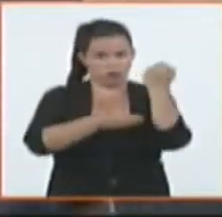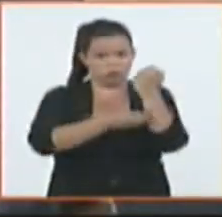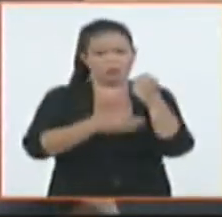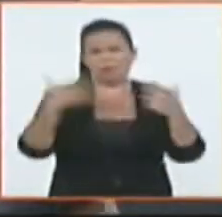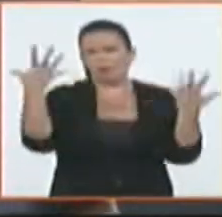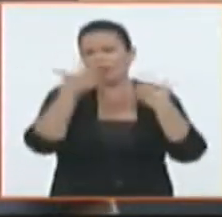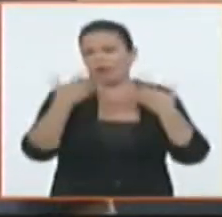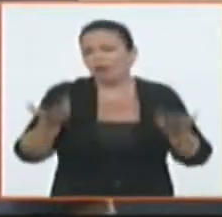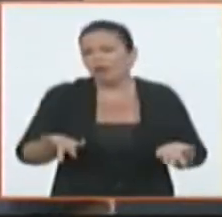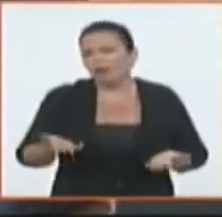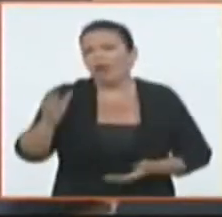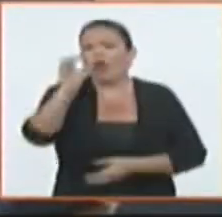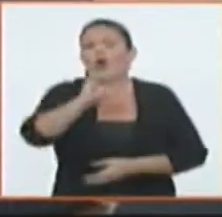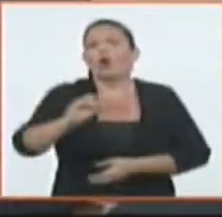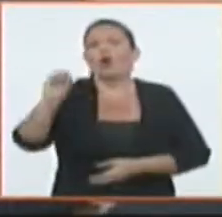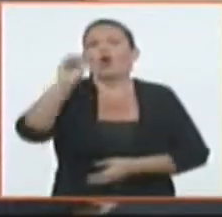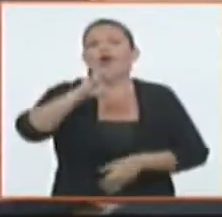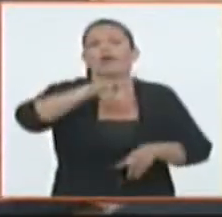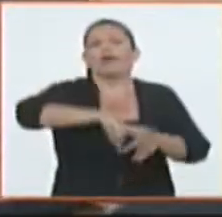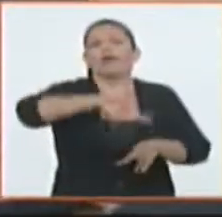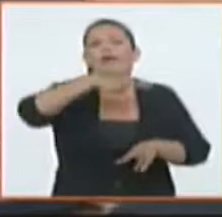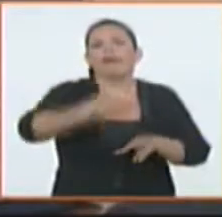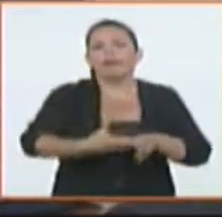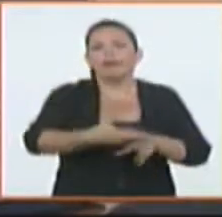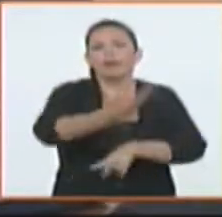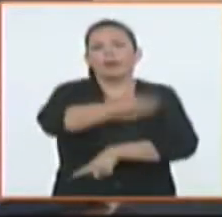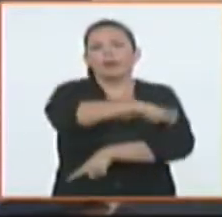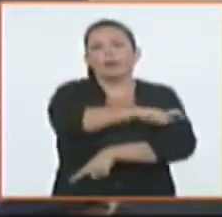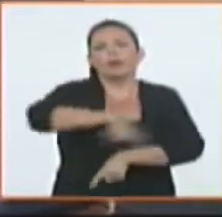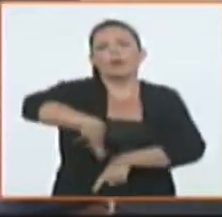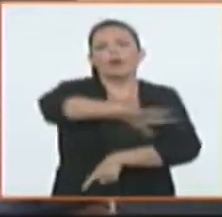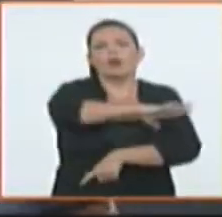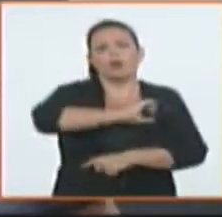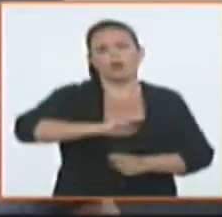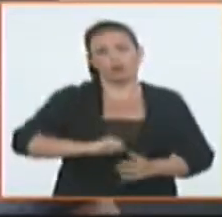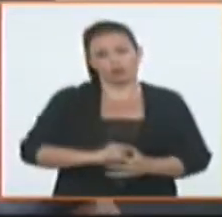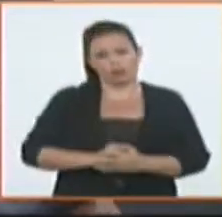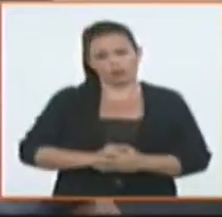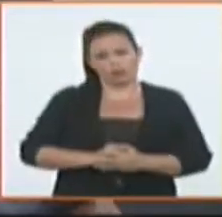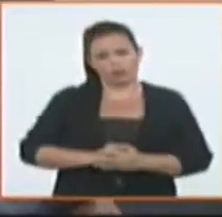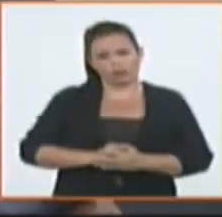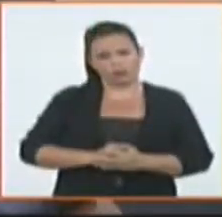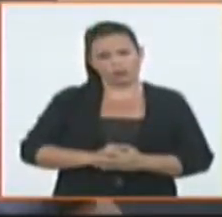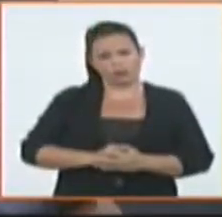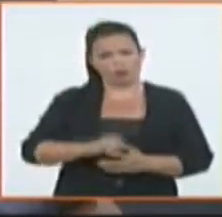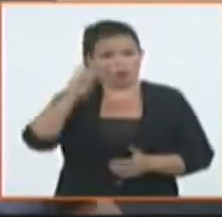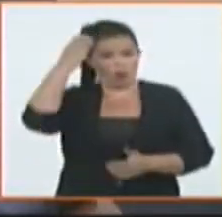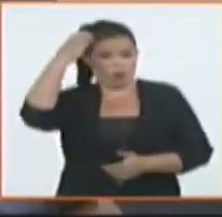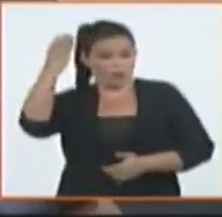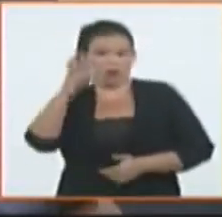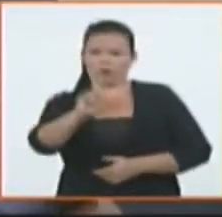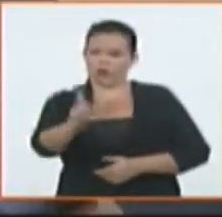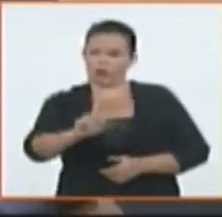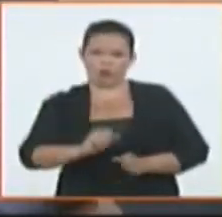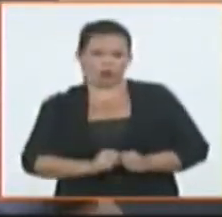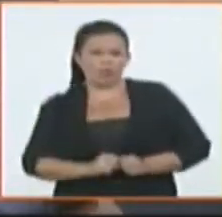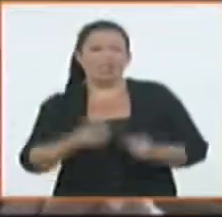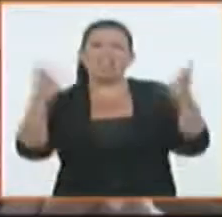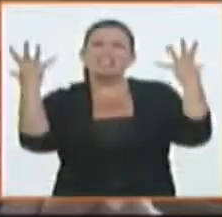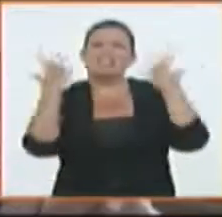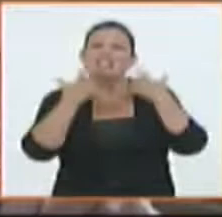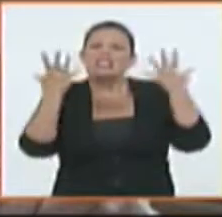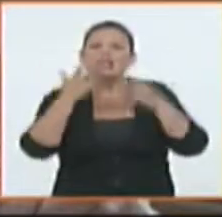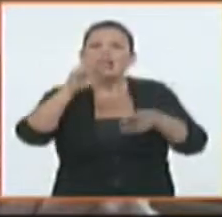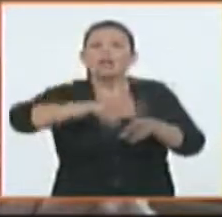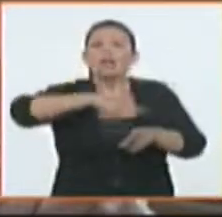del pueblo respecto a cualquier otro órgano del Estado. ¿Quién representa al pueblo al máximo nivel, a